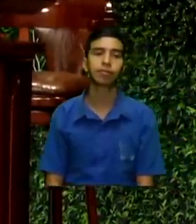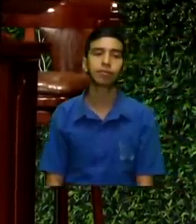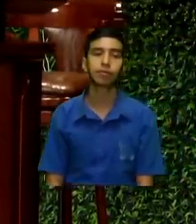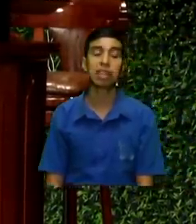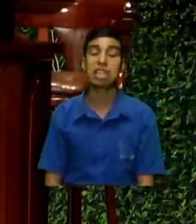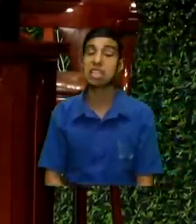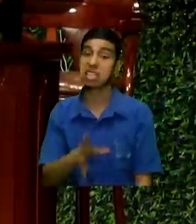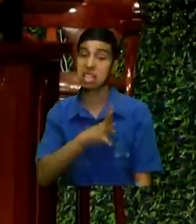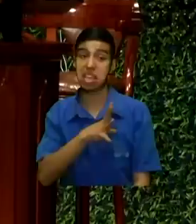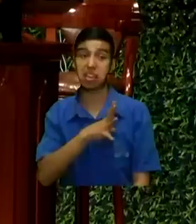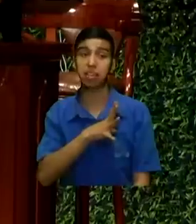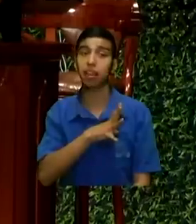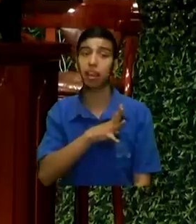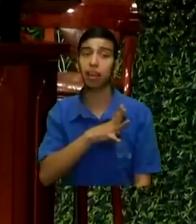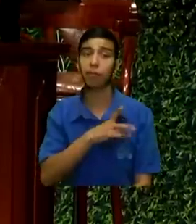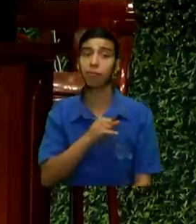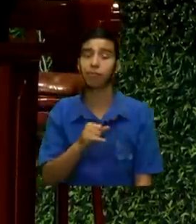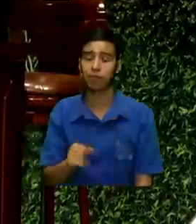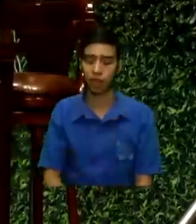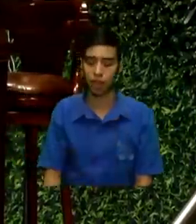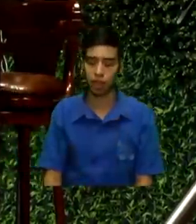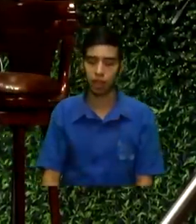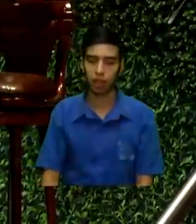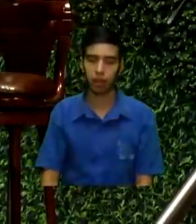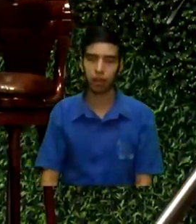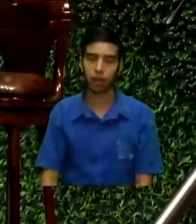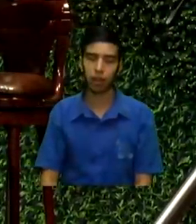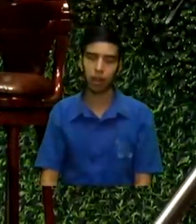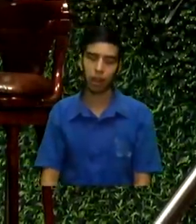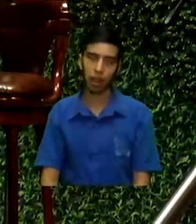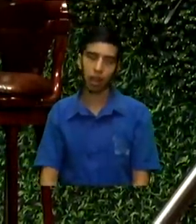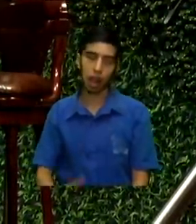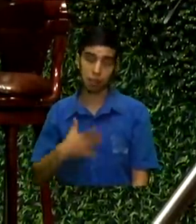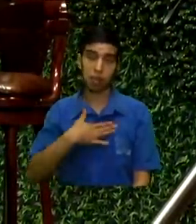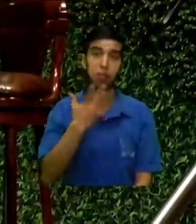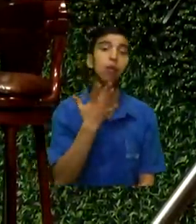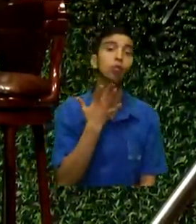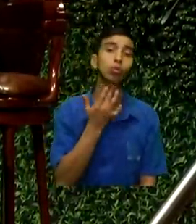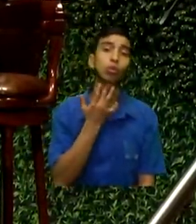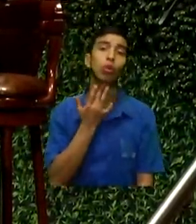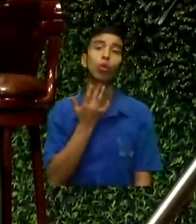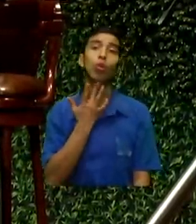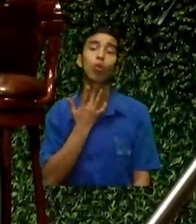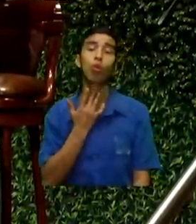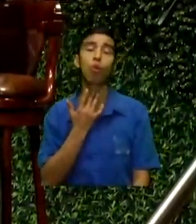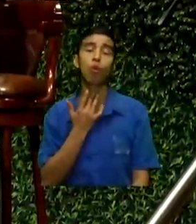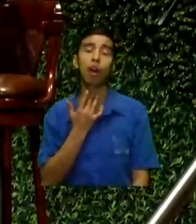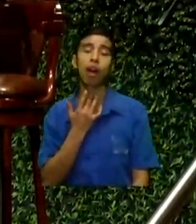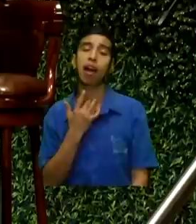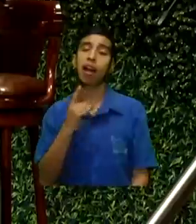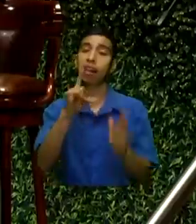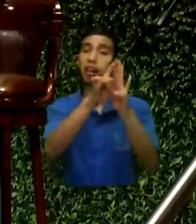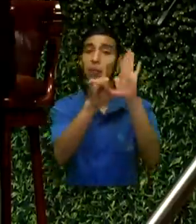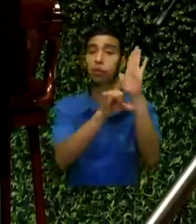Y tiene, o sea que a mí me llamaron con el capítulo 58. Yo tengo, ay Dios mío, qué ver qué dice